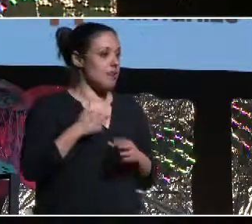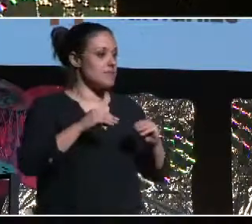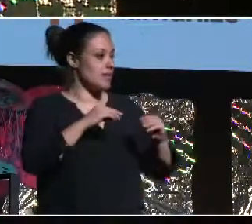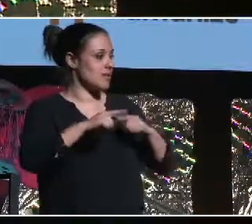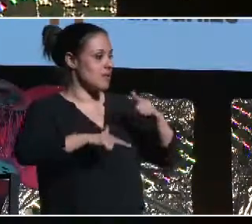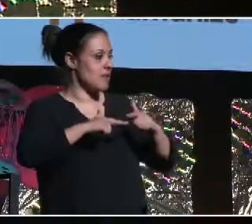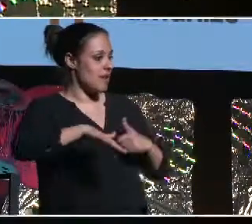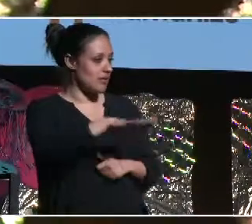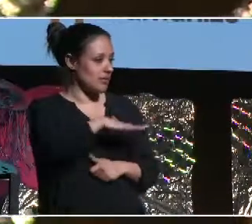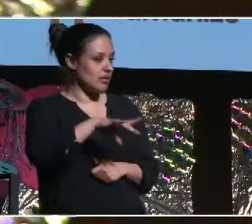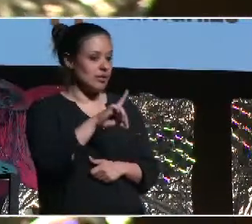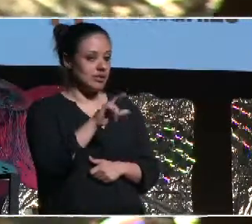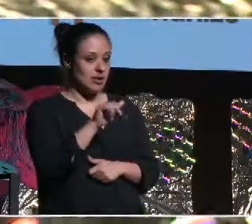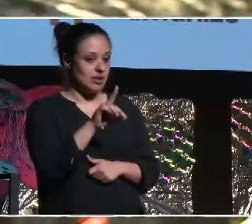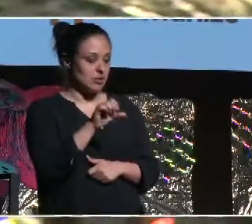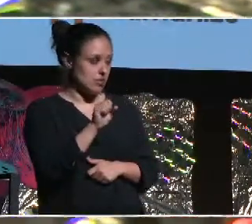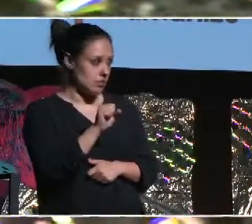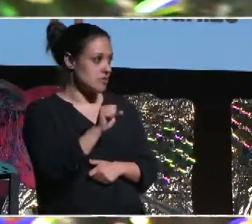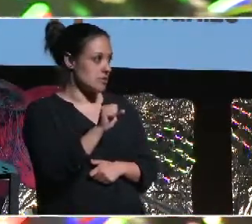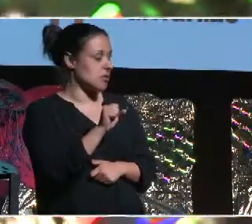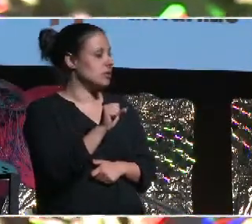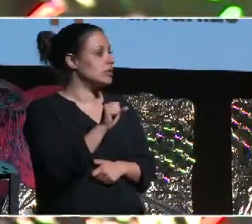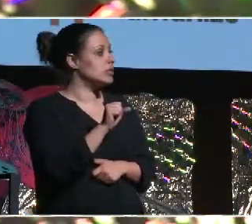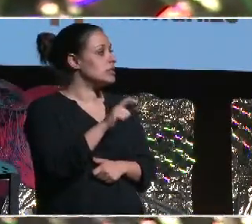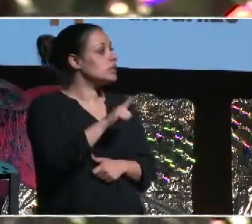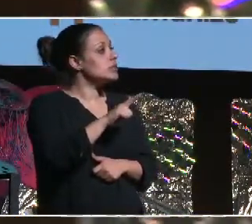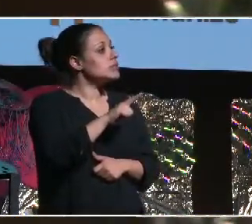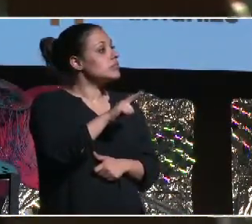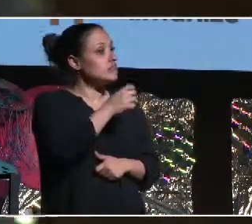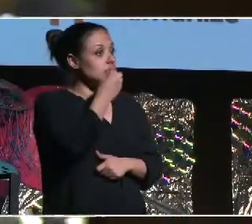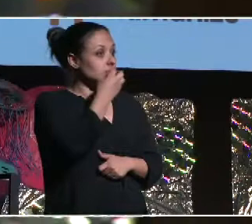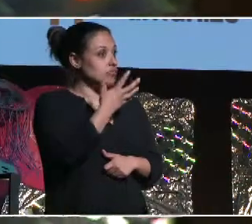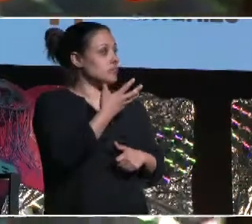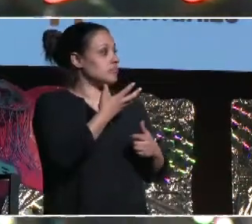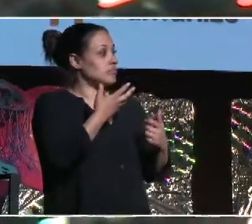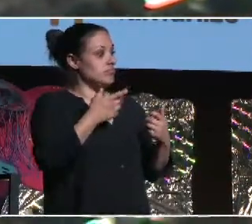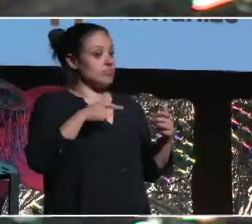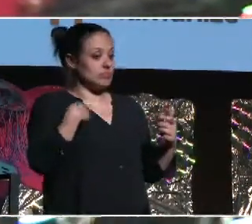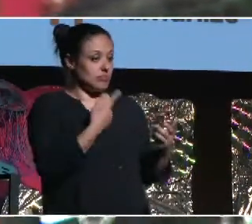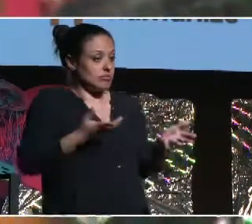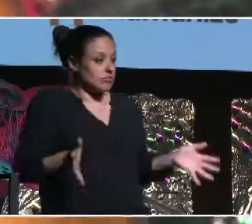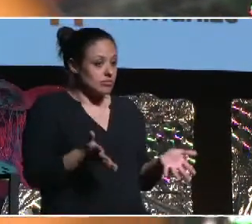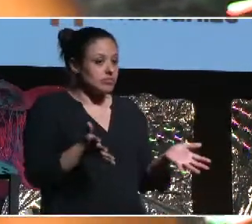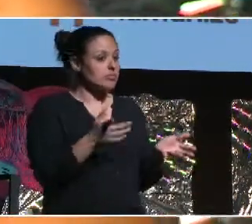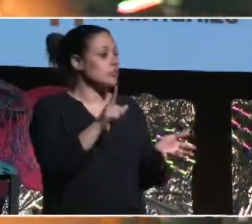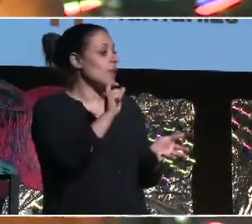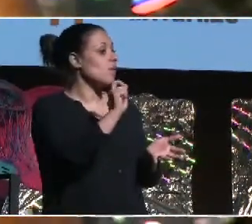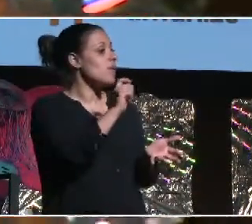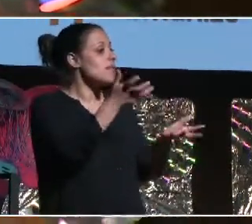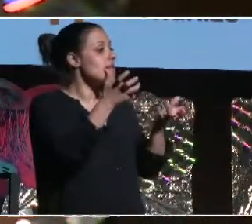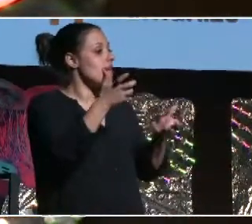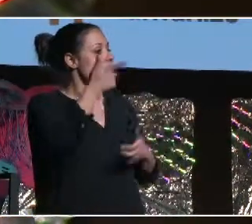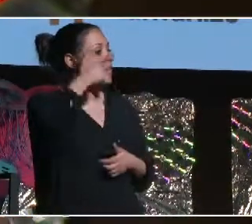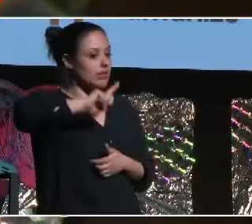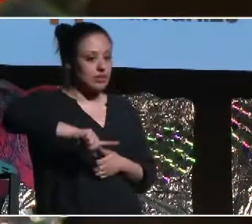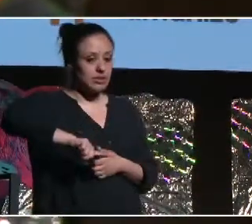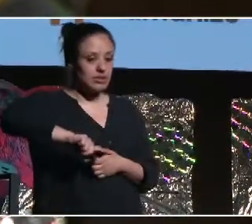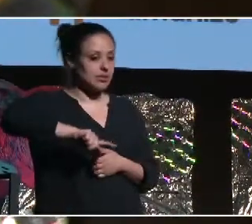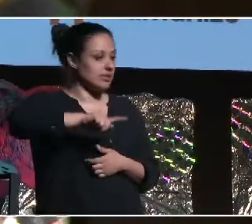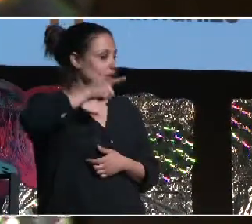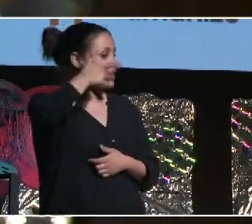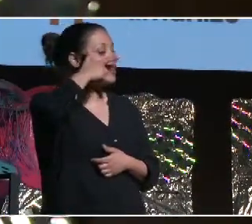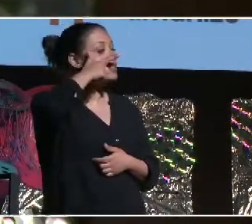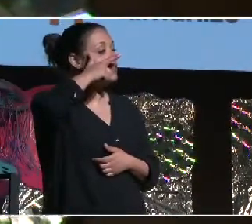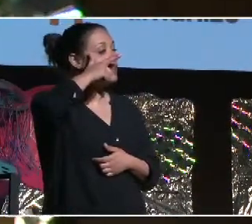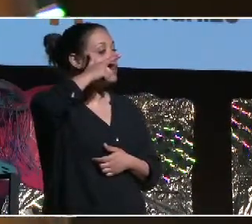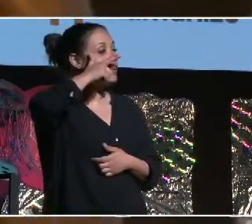es tener mucha claridad sobre qué quieren lograr. Y cuando digo qué quieren lograr, no es, muchísimos datos sobre